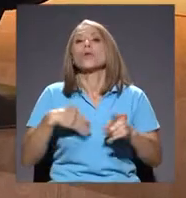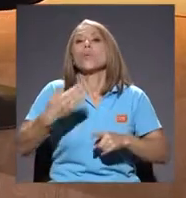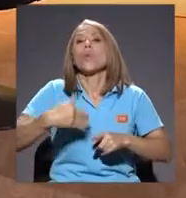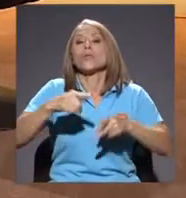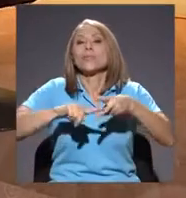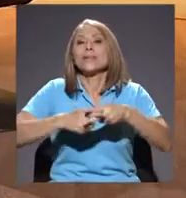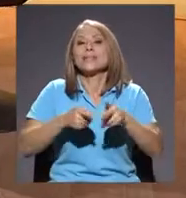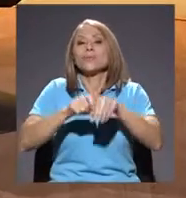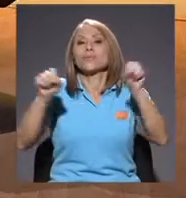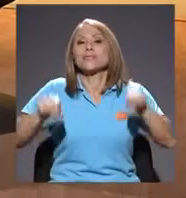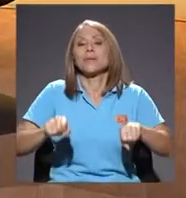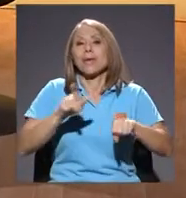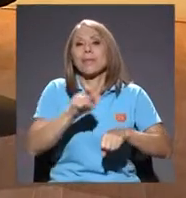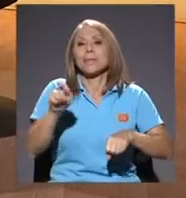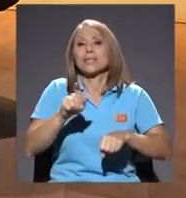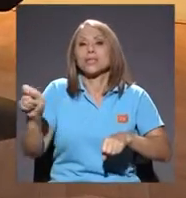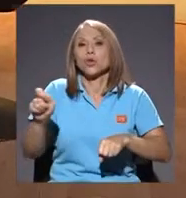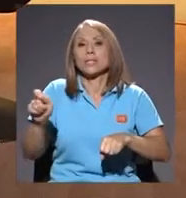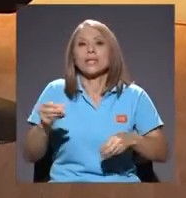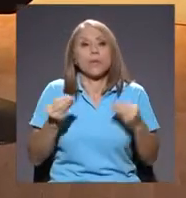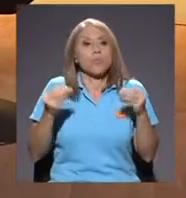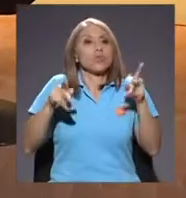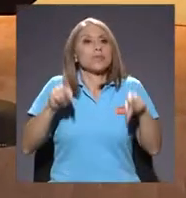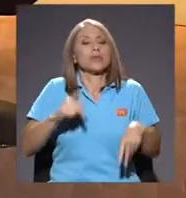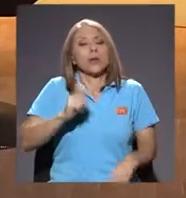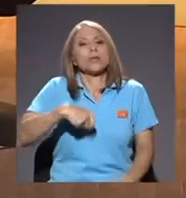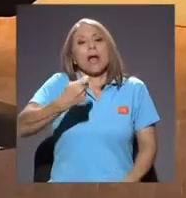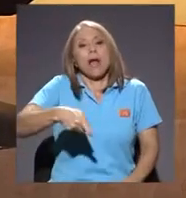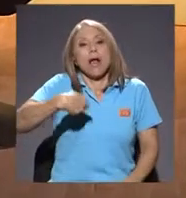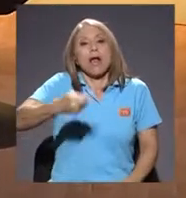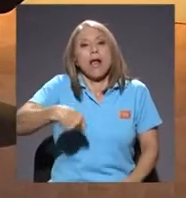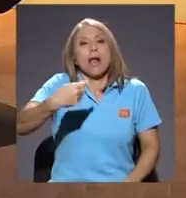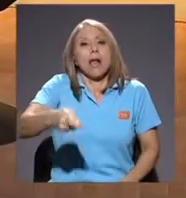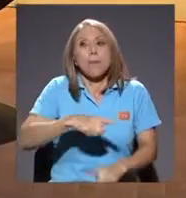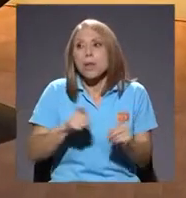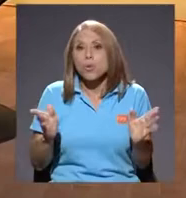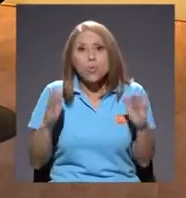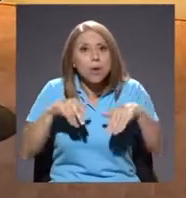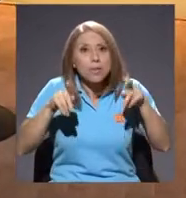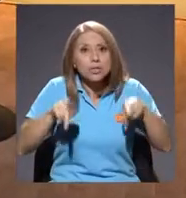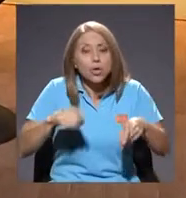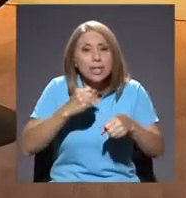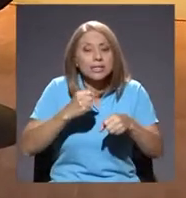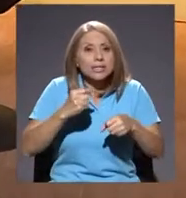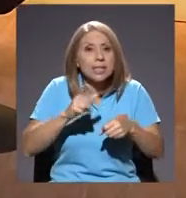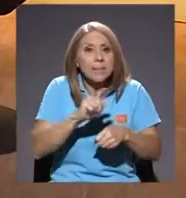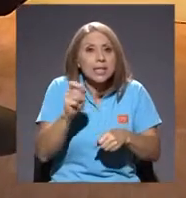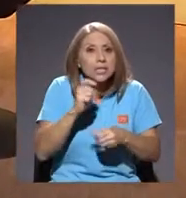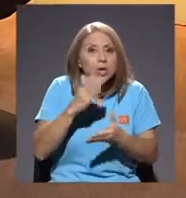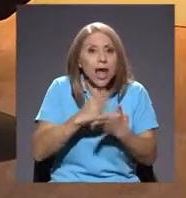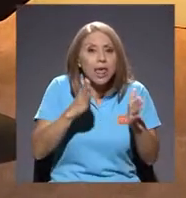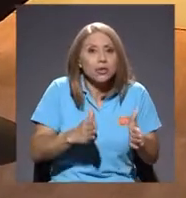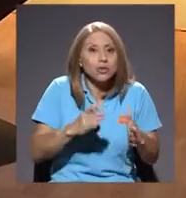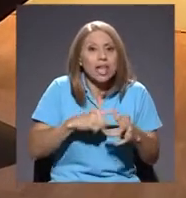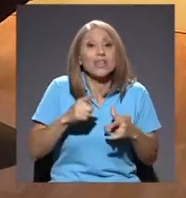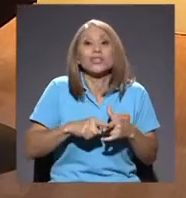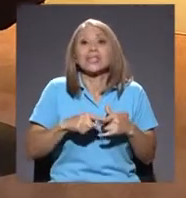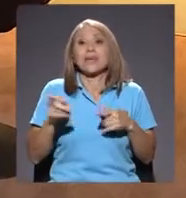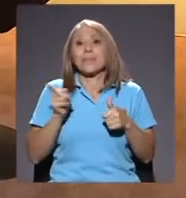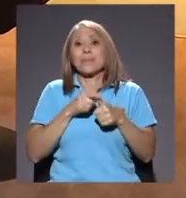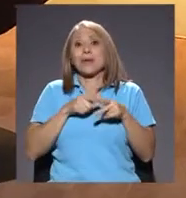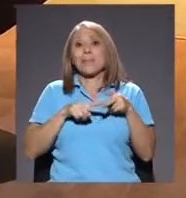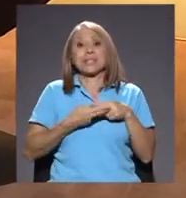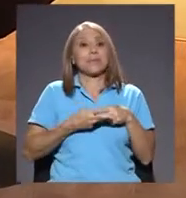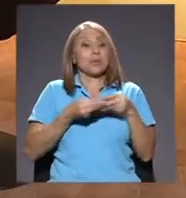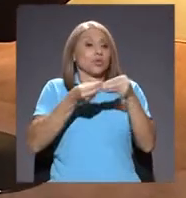mucha gente contribuye y no hay pensionados poco a poco se van presionando y todo el principio sobre los recursos y los estados dicen a mí de que toda la